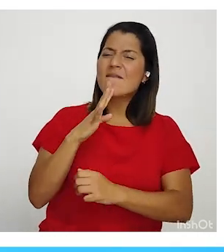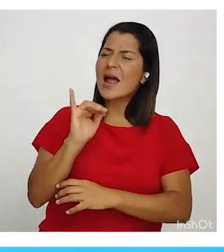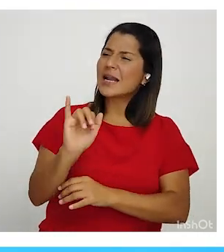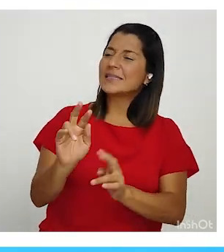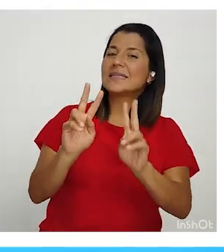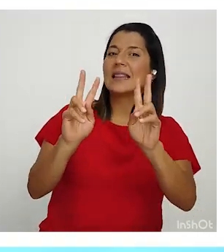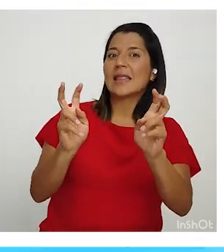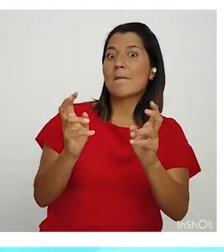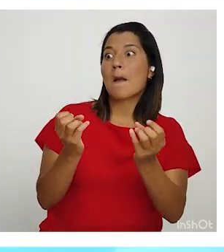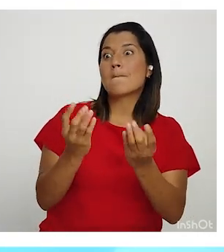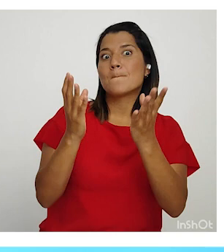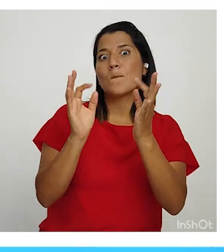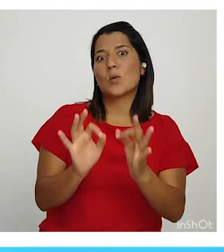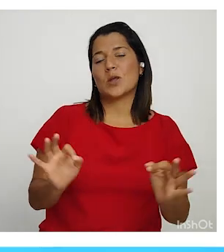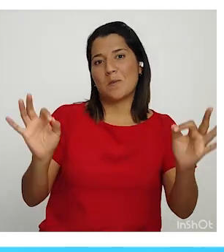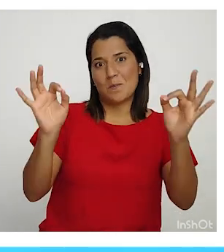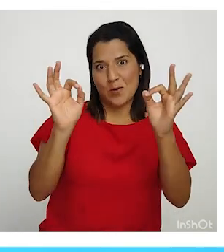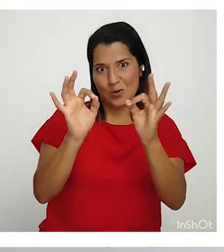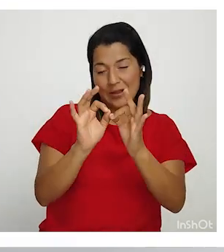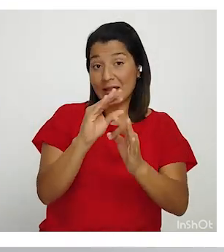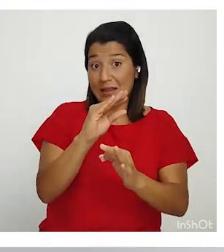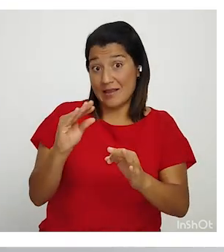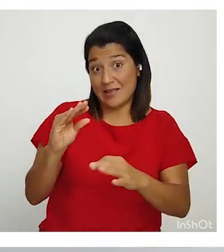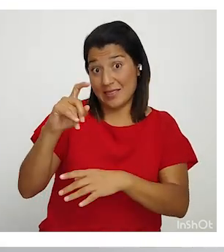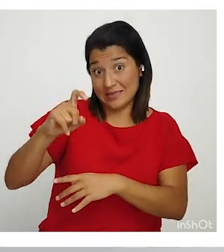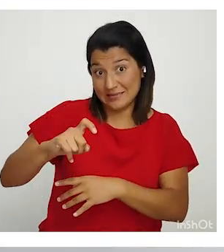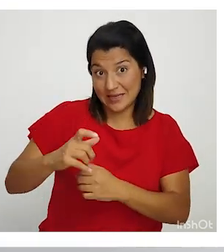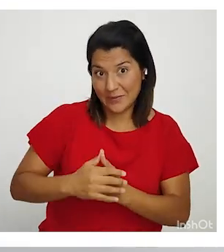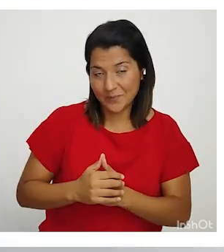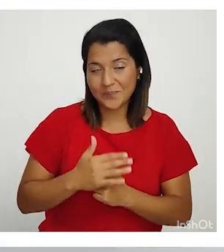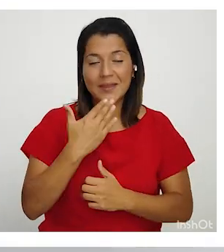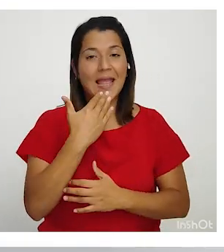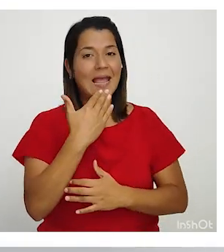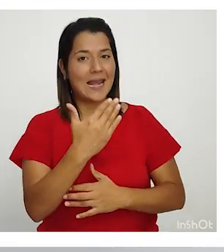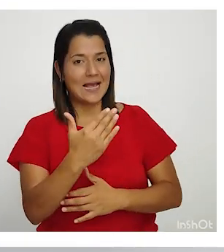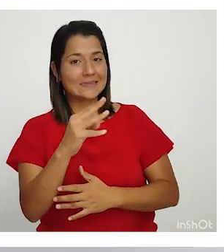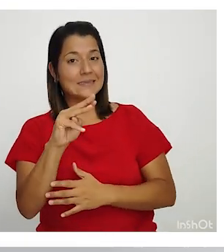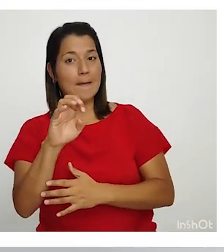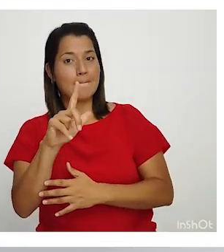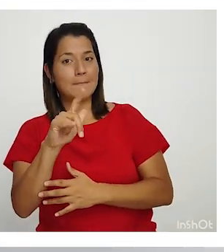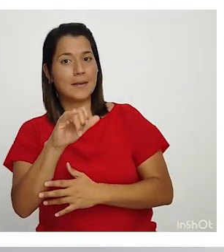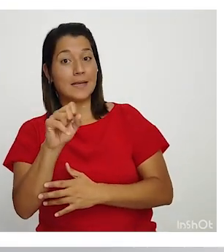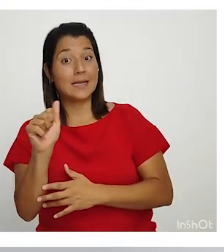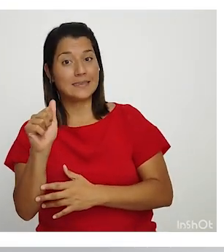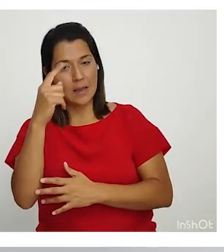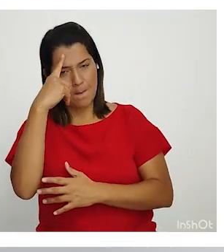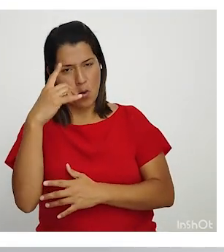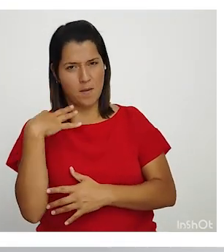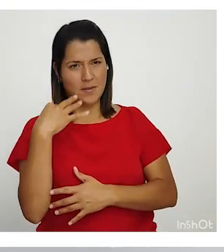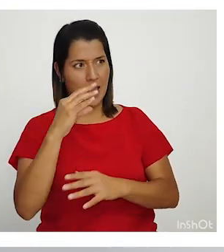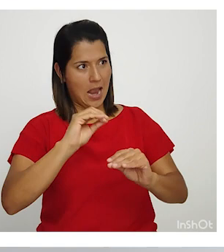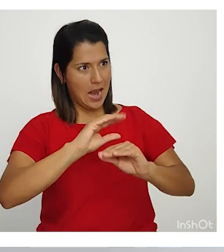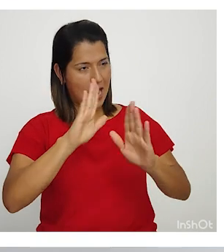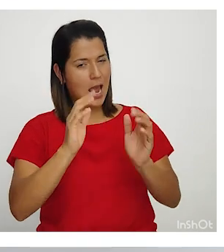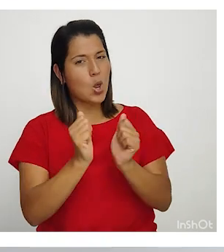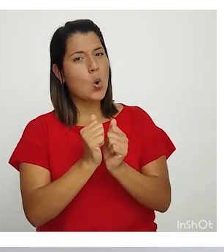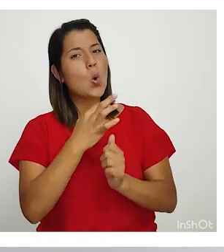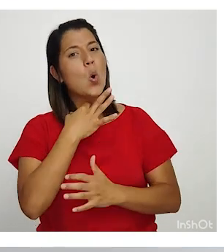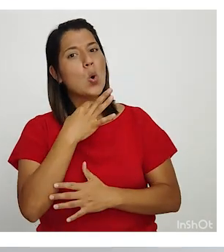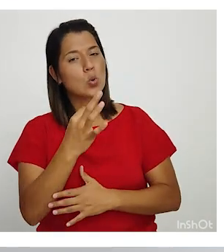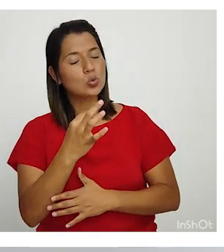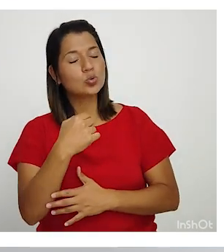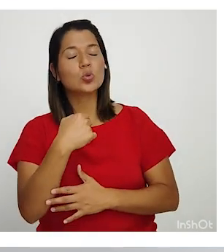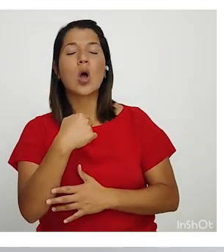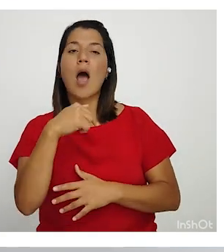importante y necesario. Muchas gracias, Melissa, por la invitación y claro, con mucho gusto, aquí estamos para comentarles